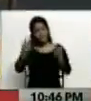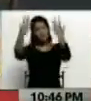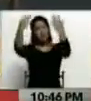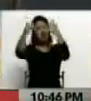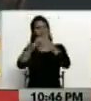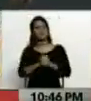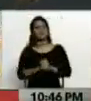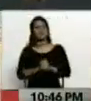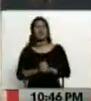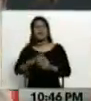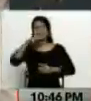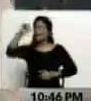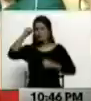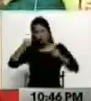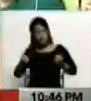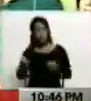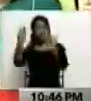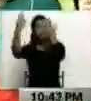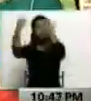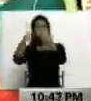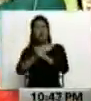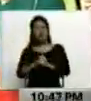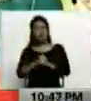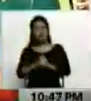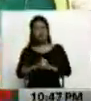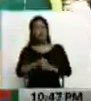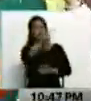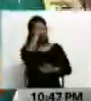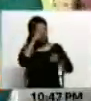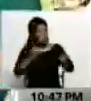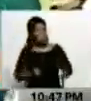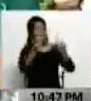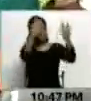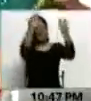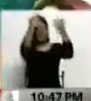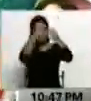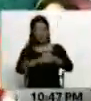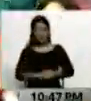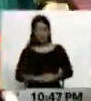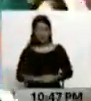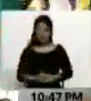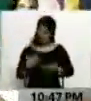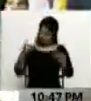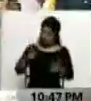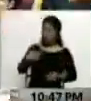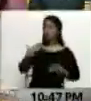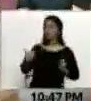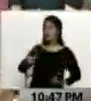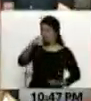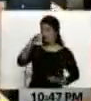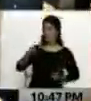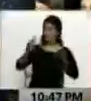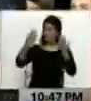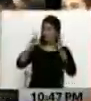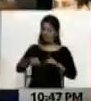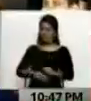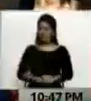Que viva la revolución bolivariana que viva que viva Mad que viva que viva diosdado cabello que